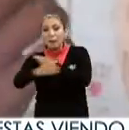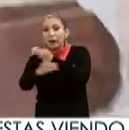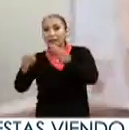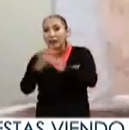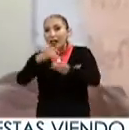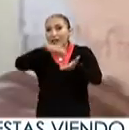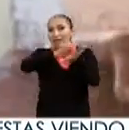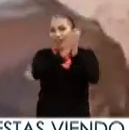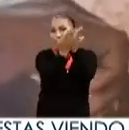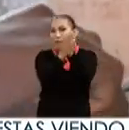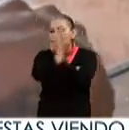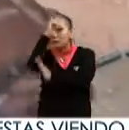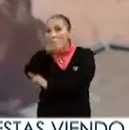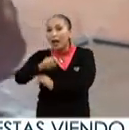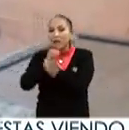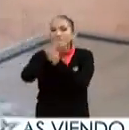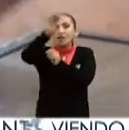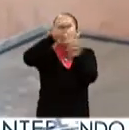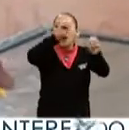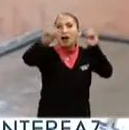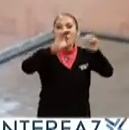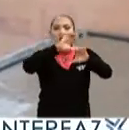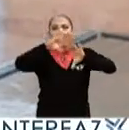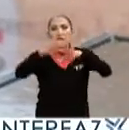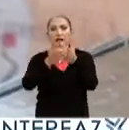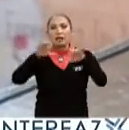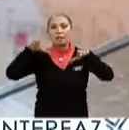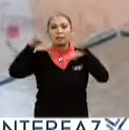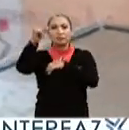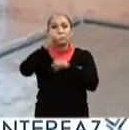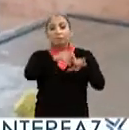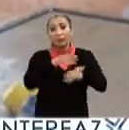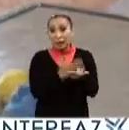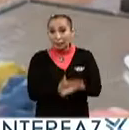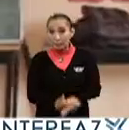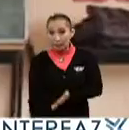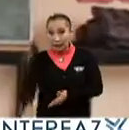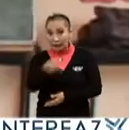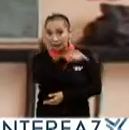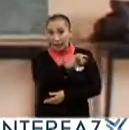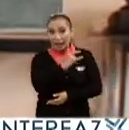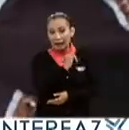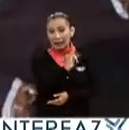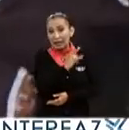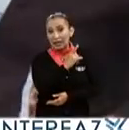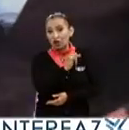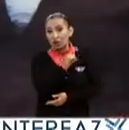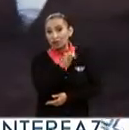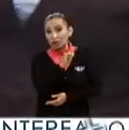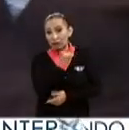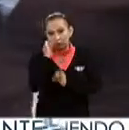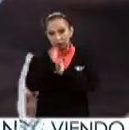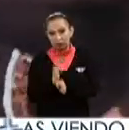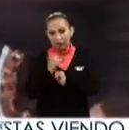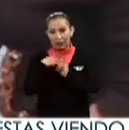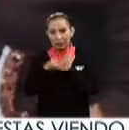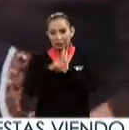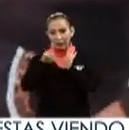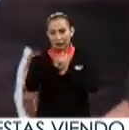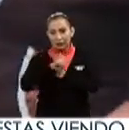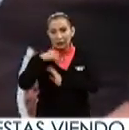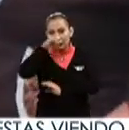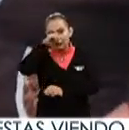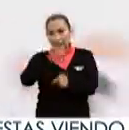materiales editoriales para que lleguen a las comunidades. Por su parte, Ignacio Toscano, encargado del despacho